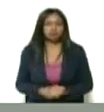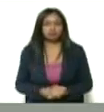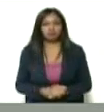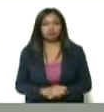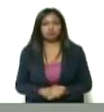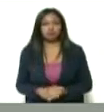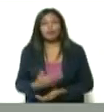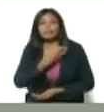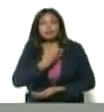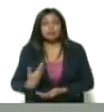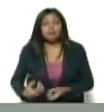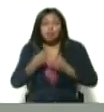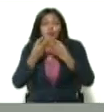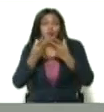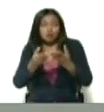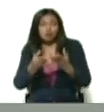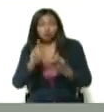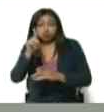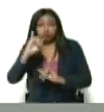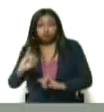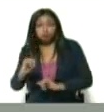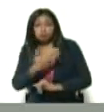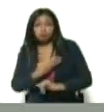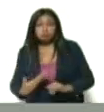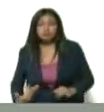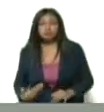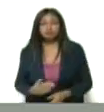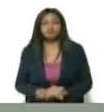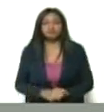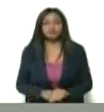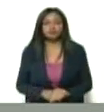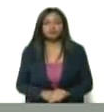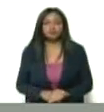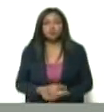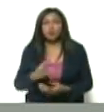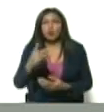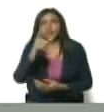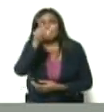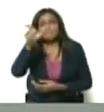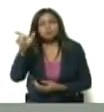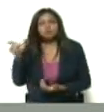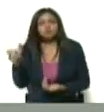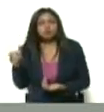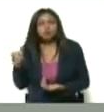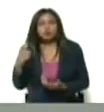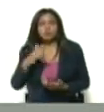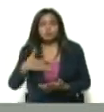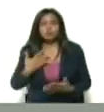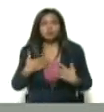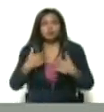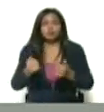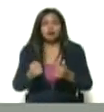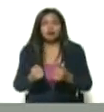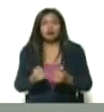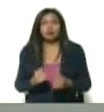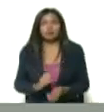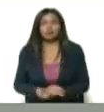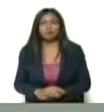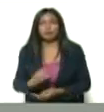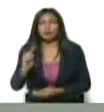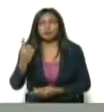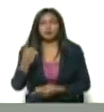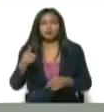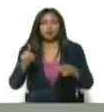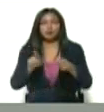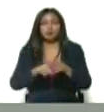comentario. Justamente usted se preguntaba, ¿cuántas vidas pueden salvar estas máquinas? Primero, son unas máquinas de